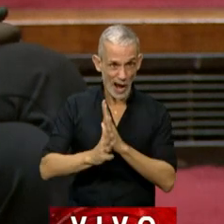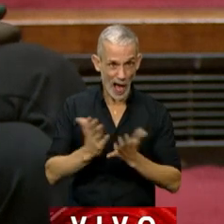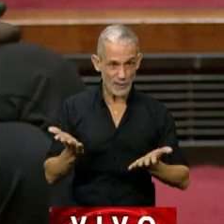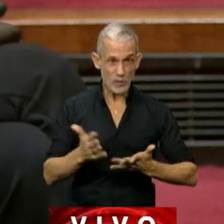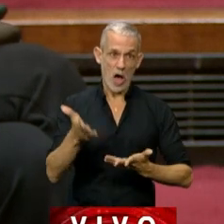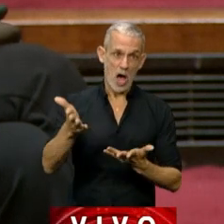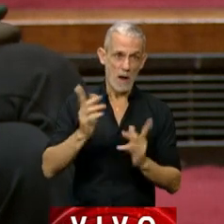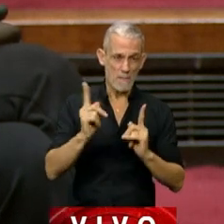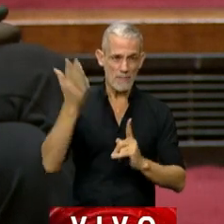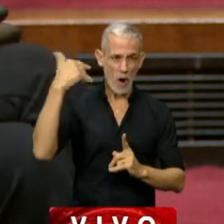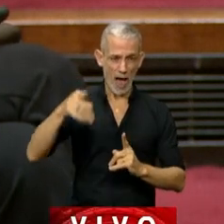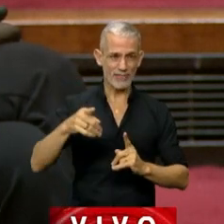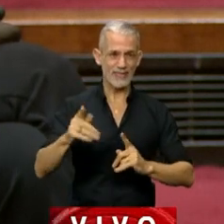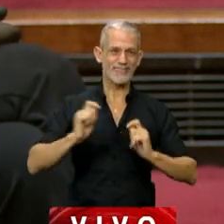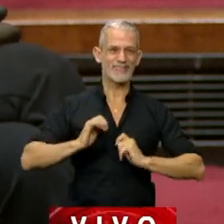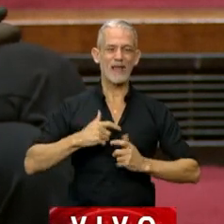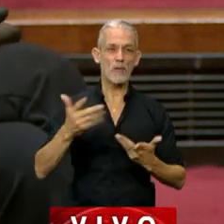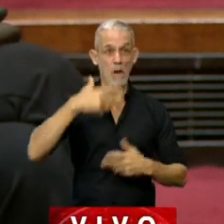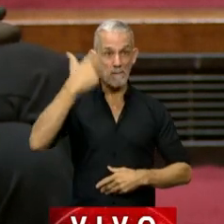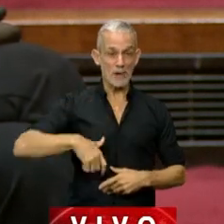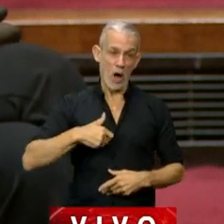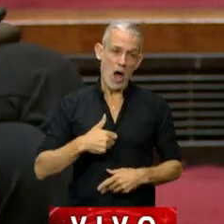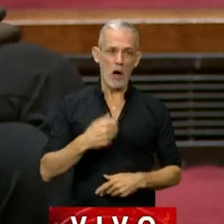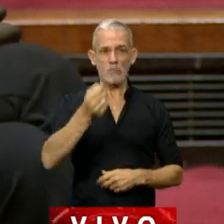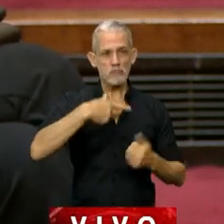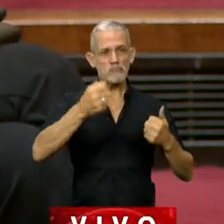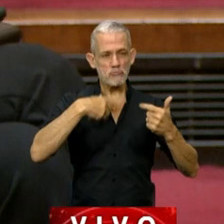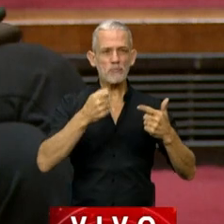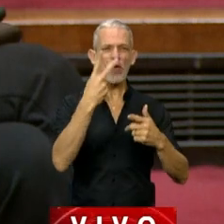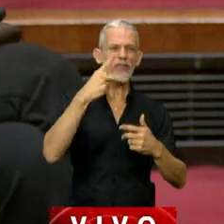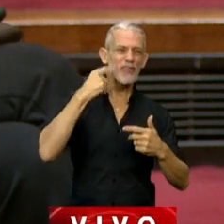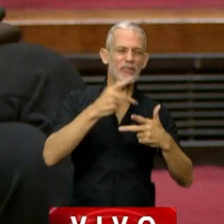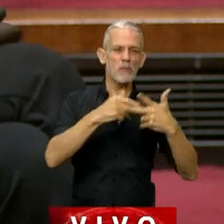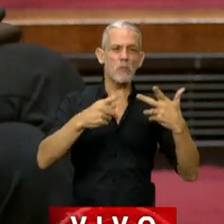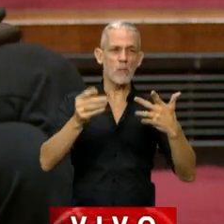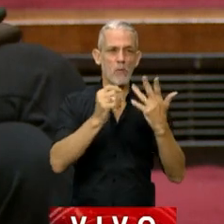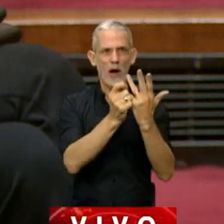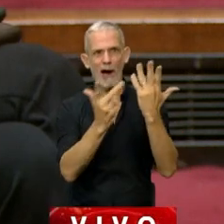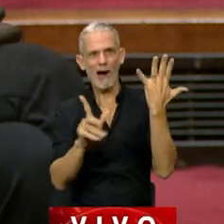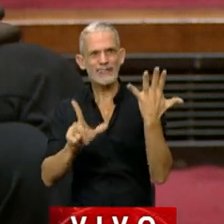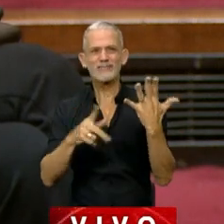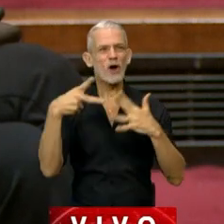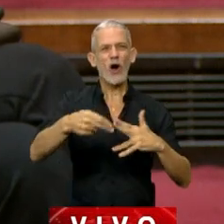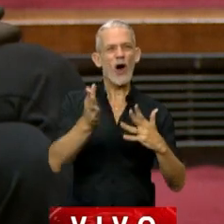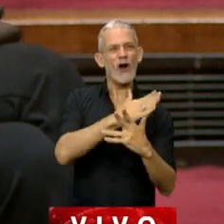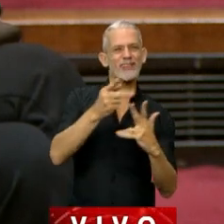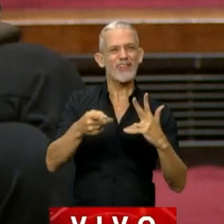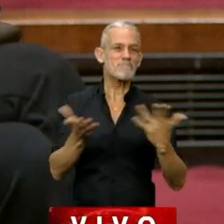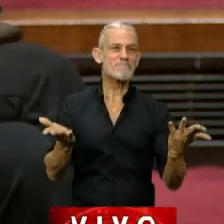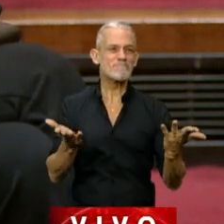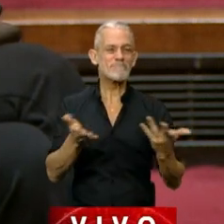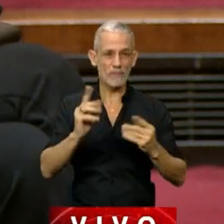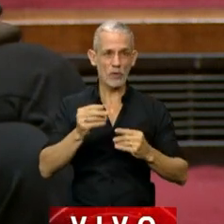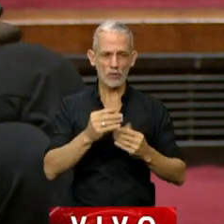se produce esto que le estaba diciendo antes. Las personas toman esos antibióticos 2, 3 días, no cumplen el tratamiento y están